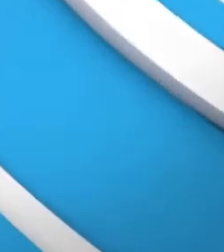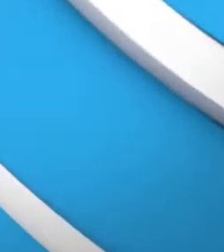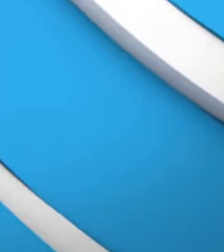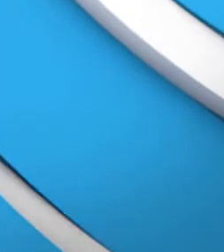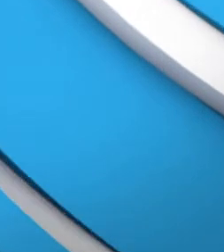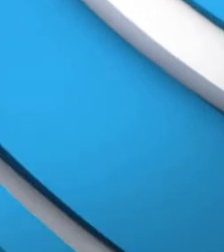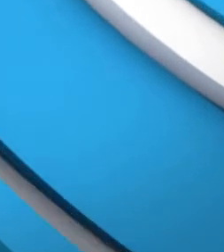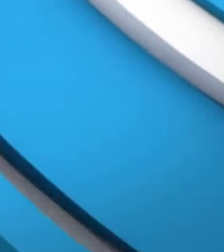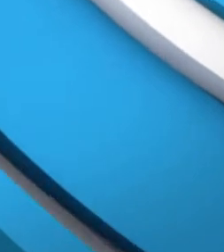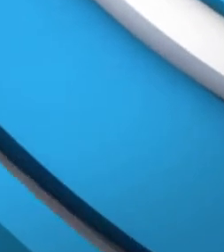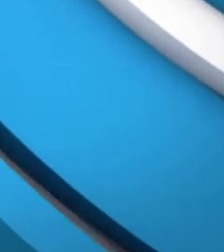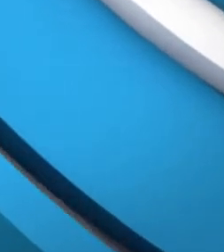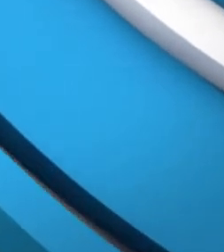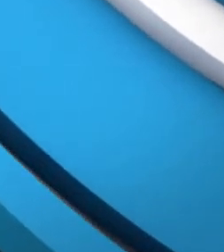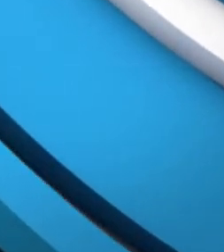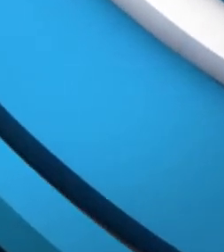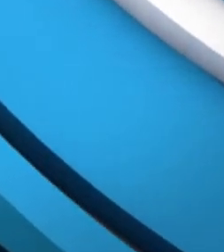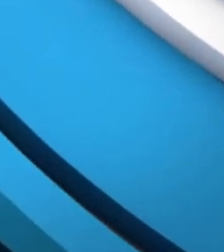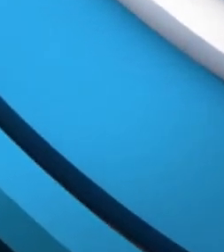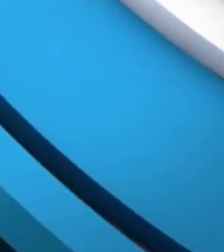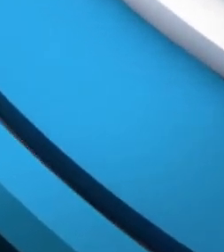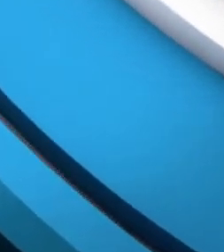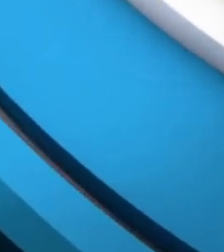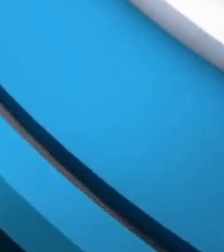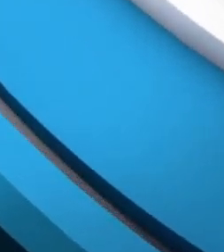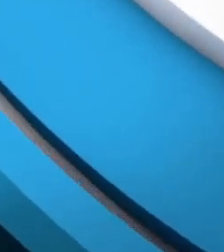hace tanto calor y vos estás tanto